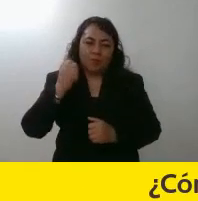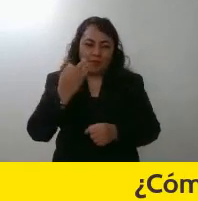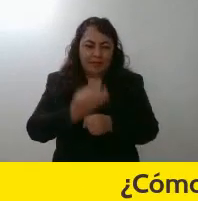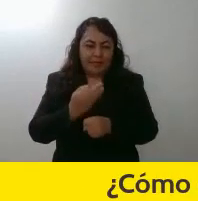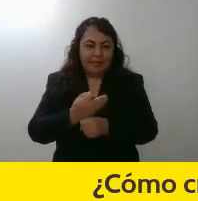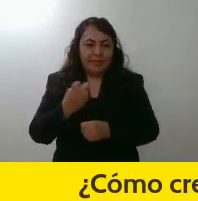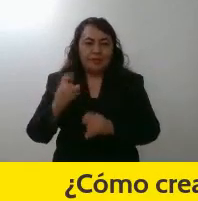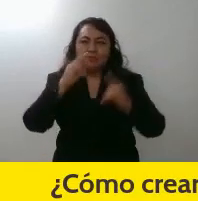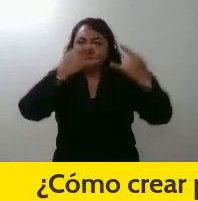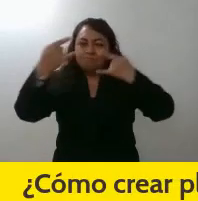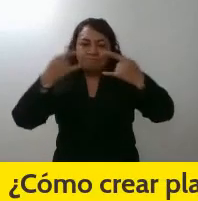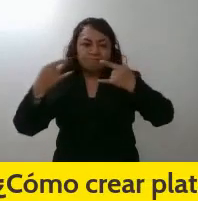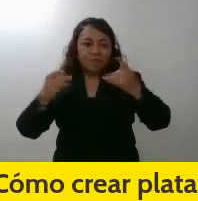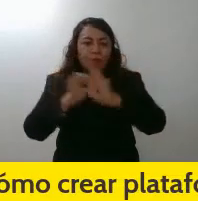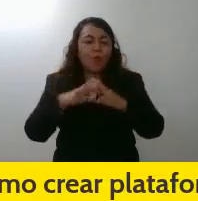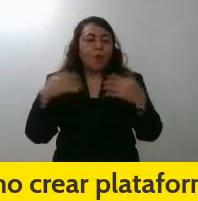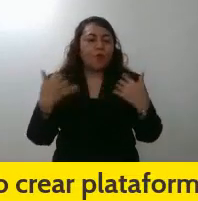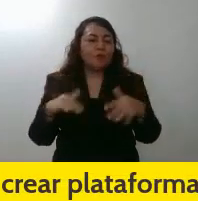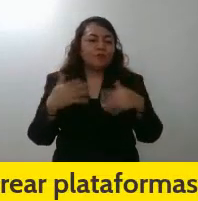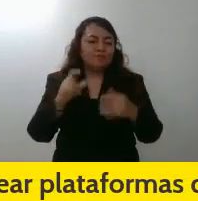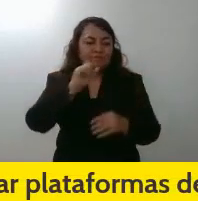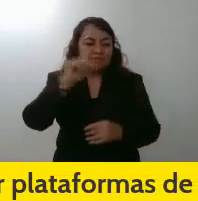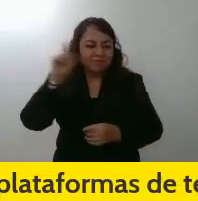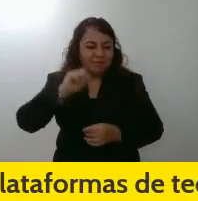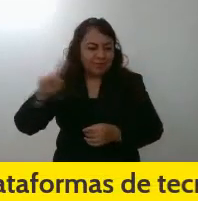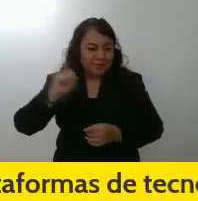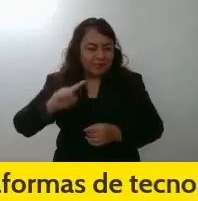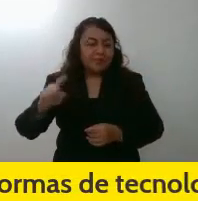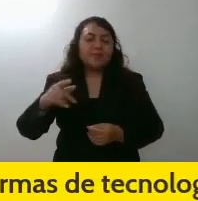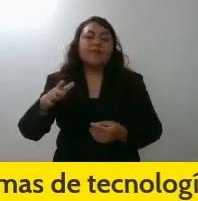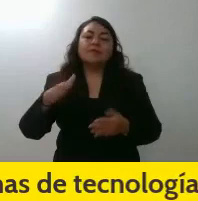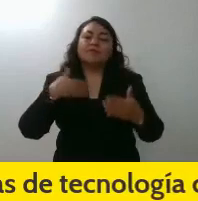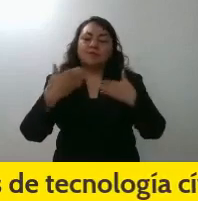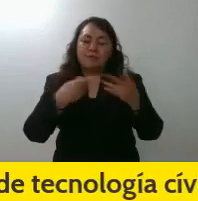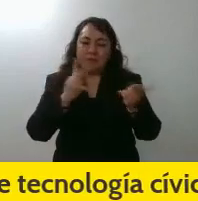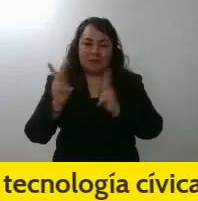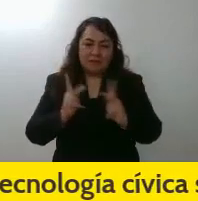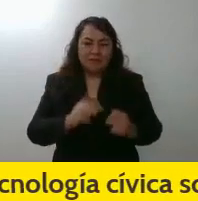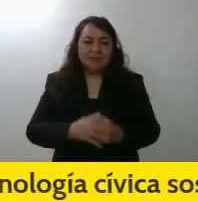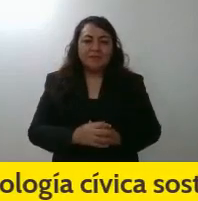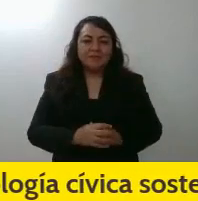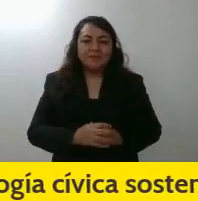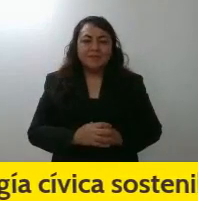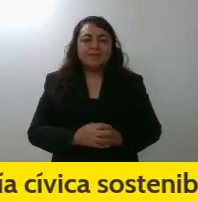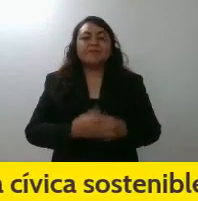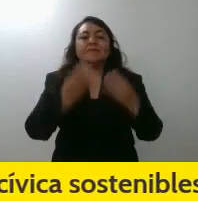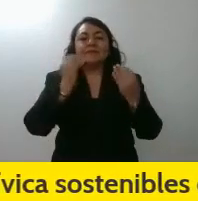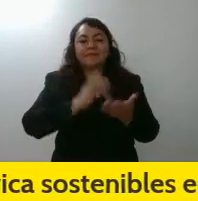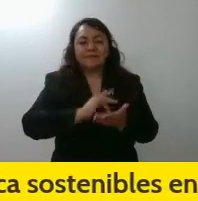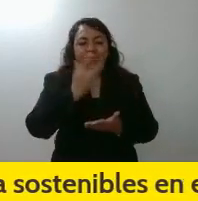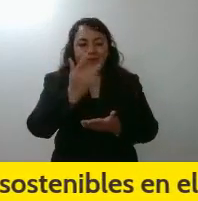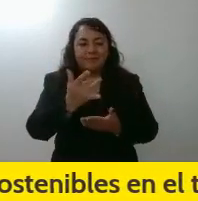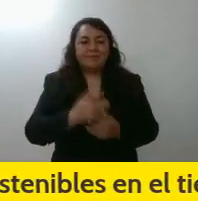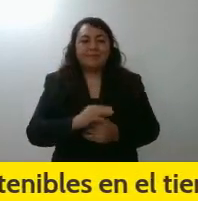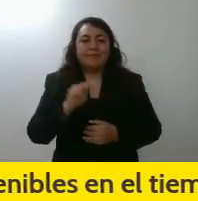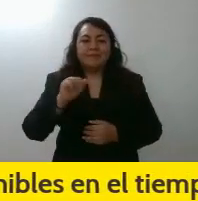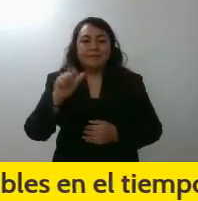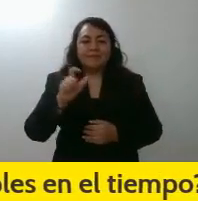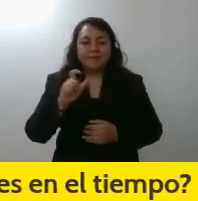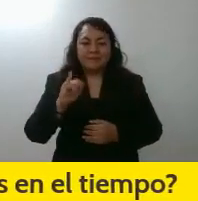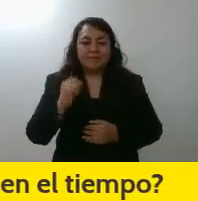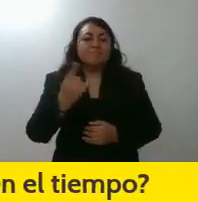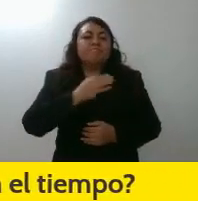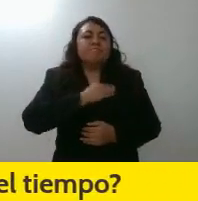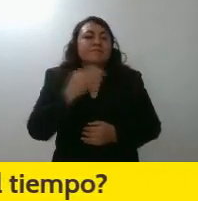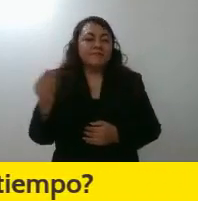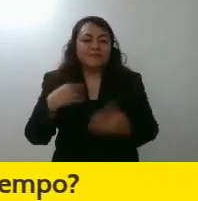este panel de lujo y bueno, disfruten mucho la charla. Muchas gracias, Gracias. Maxi. Qué bueno que